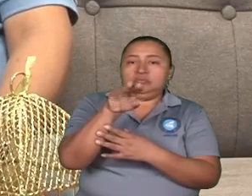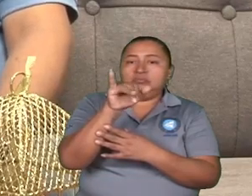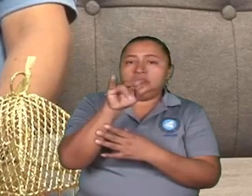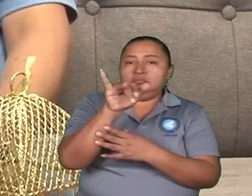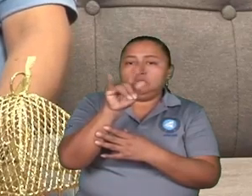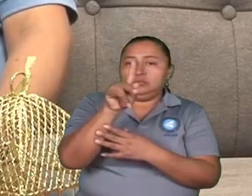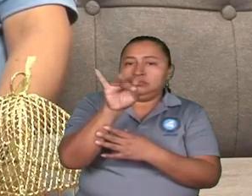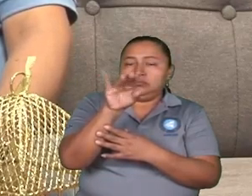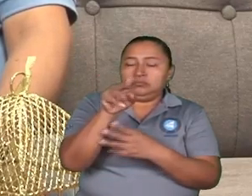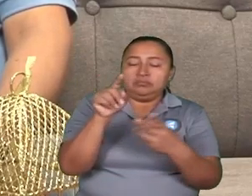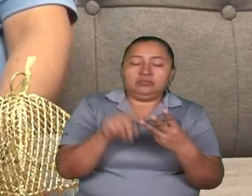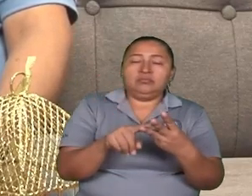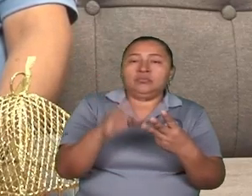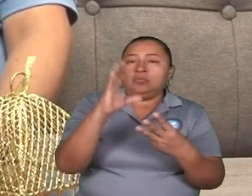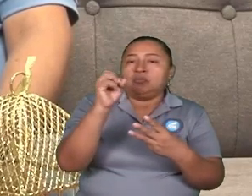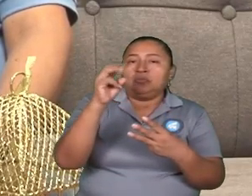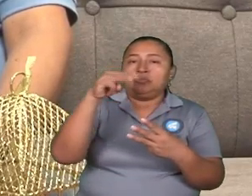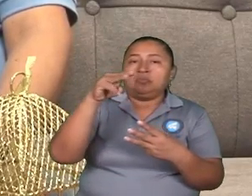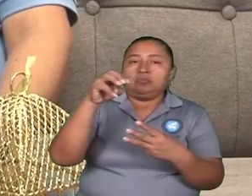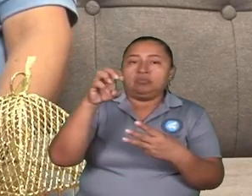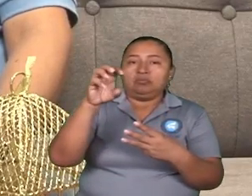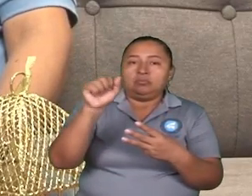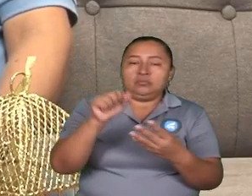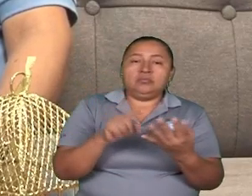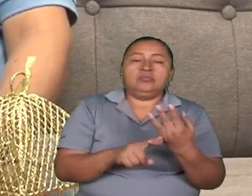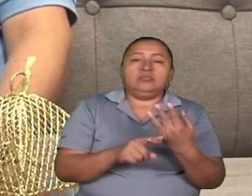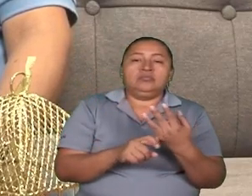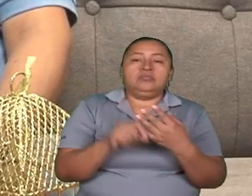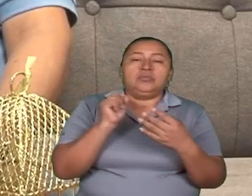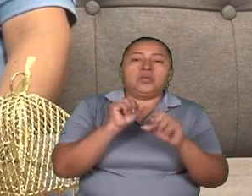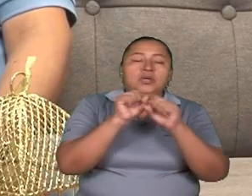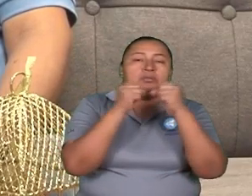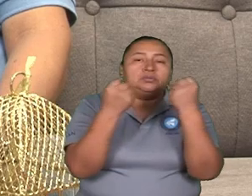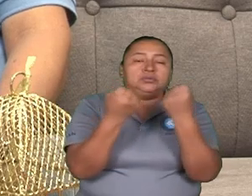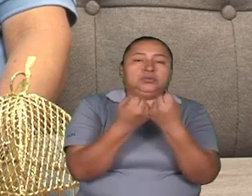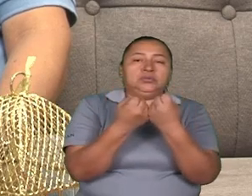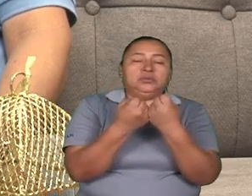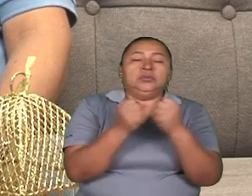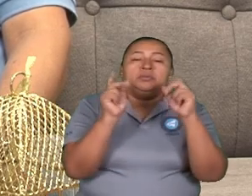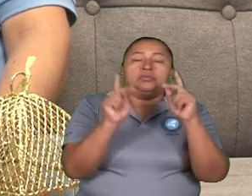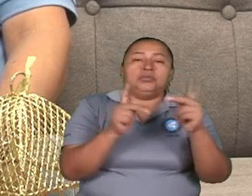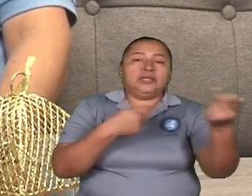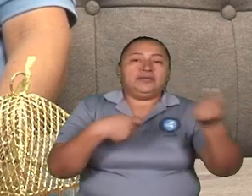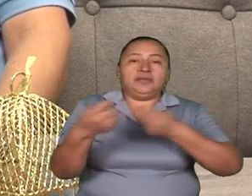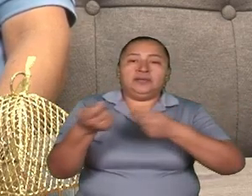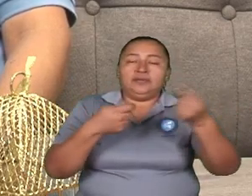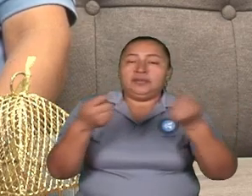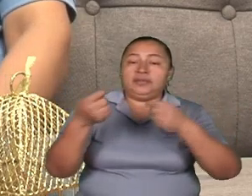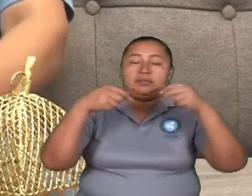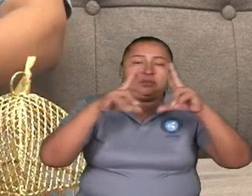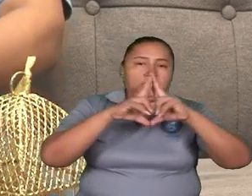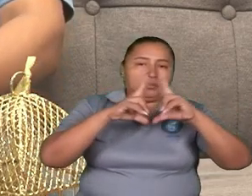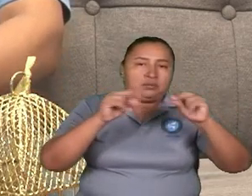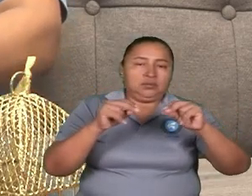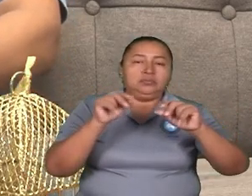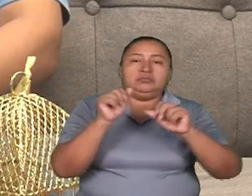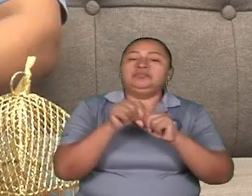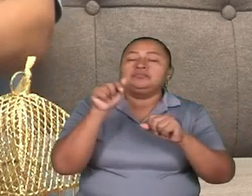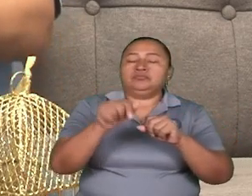con el Ministerio de la Economía Familiar. Un proceso articulado también. Sí, un proceso muy articulado. Con